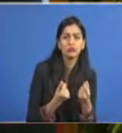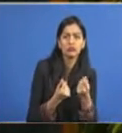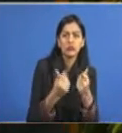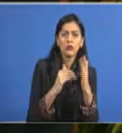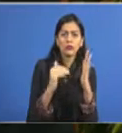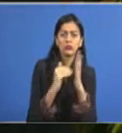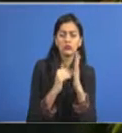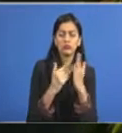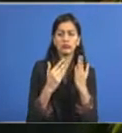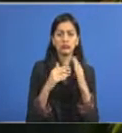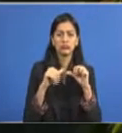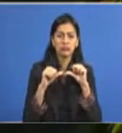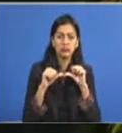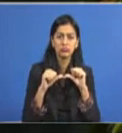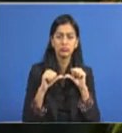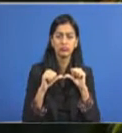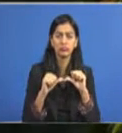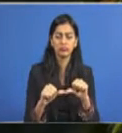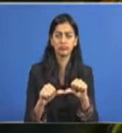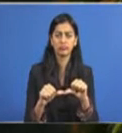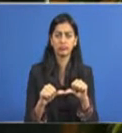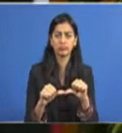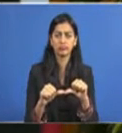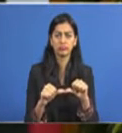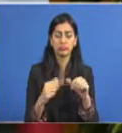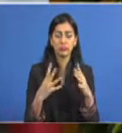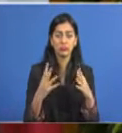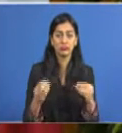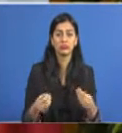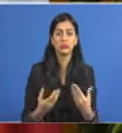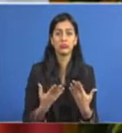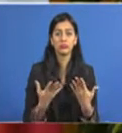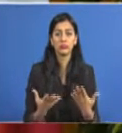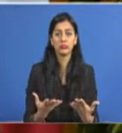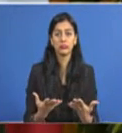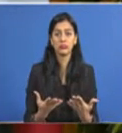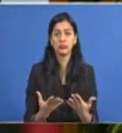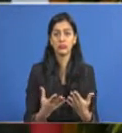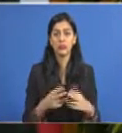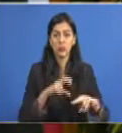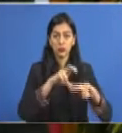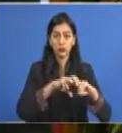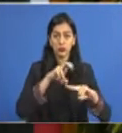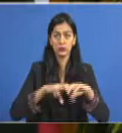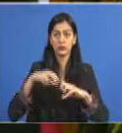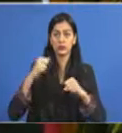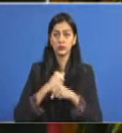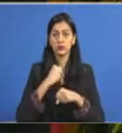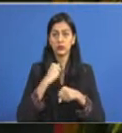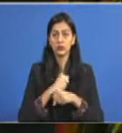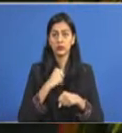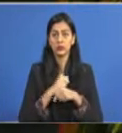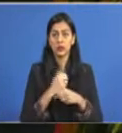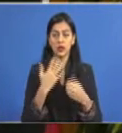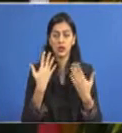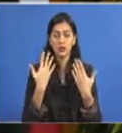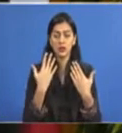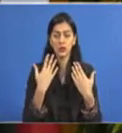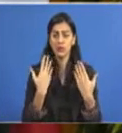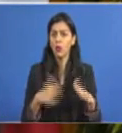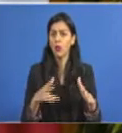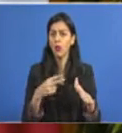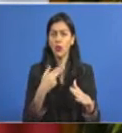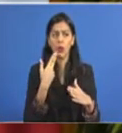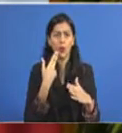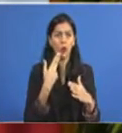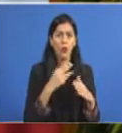y mantener y generar puestos de trabajo. Concretamos un acuerdo histórico con